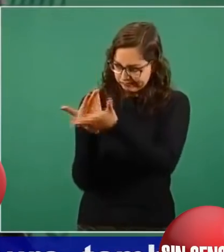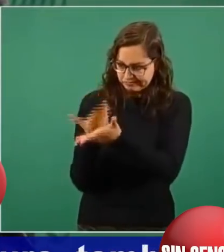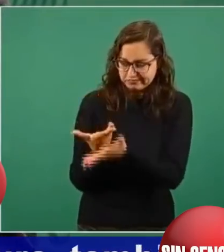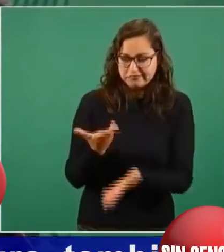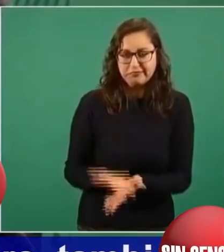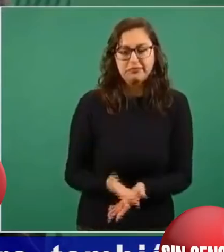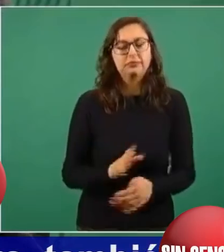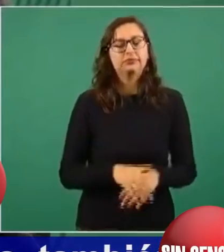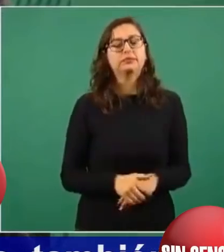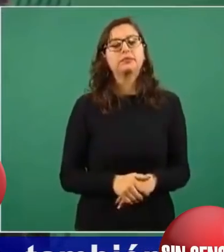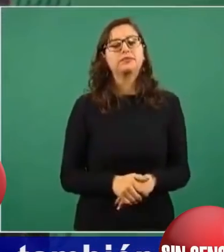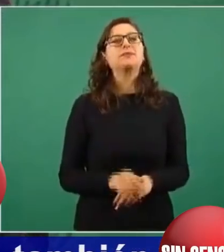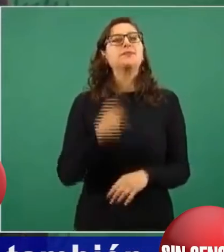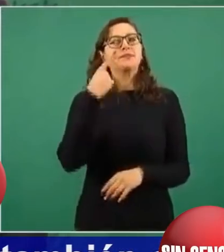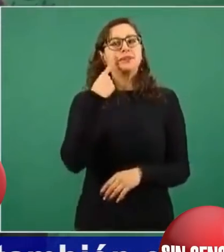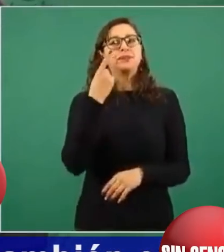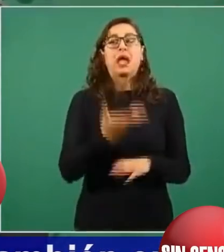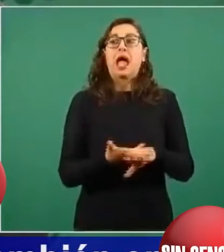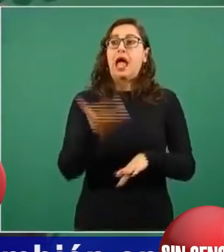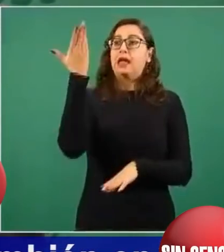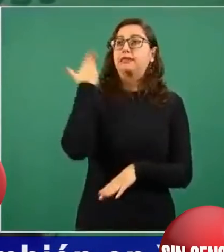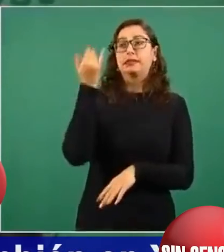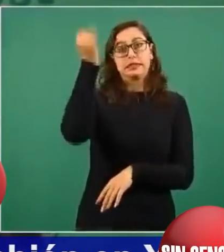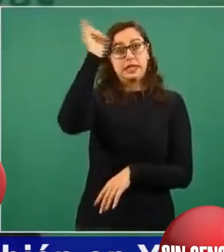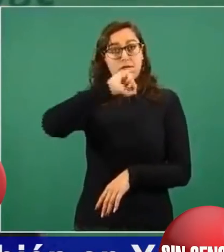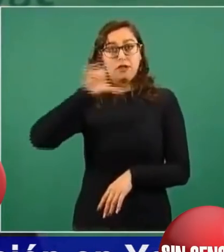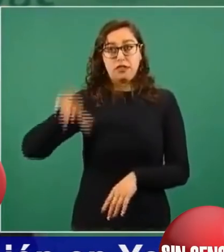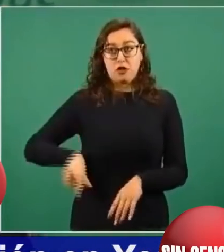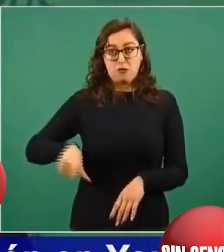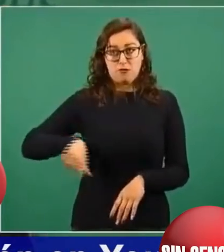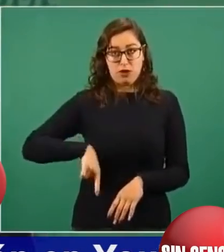Cuando fui jefe de gobierno construimos un hospital